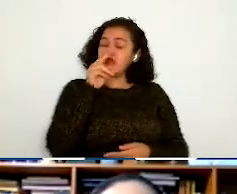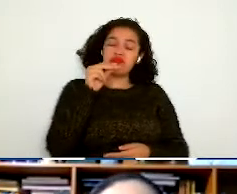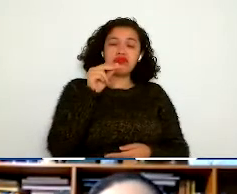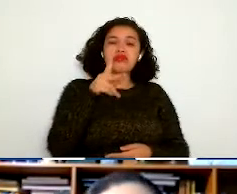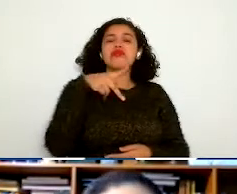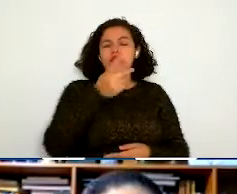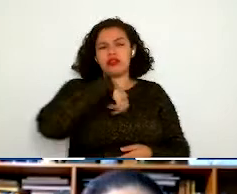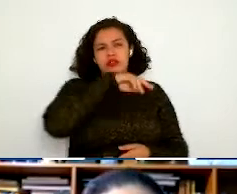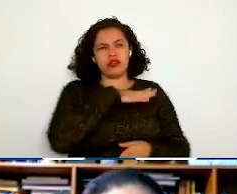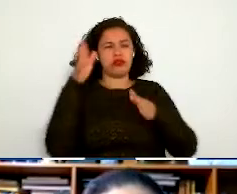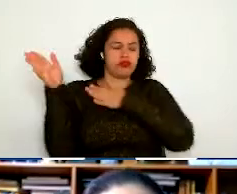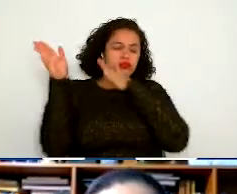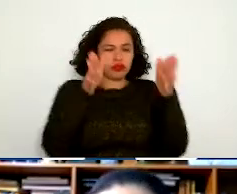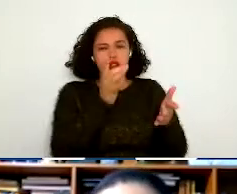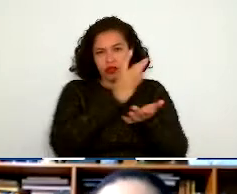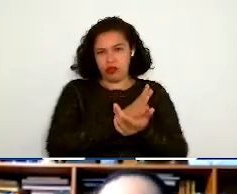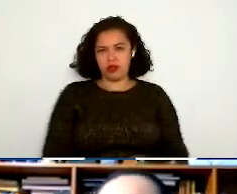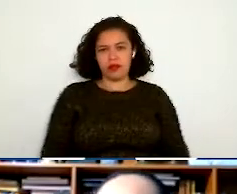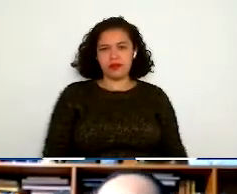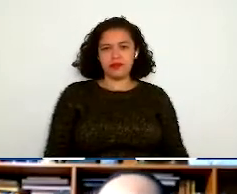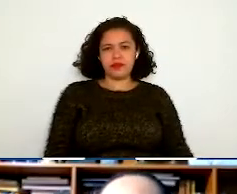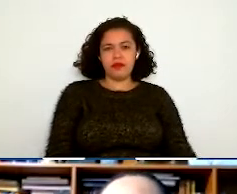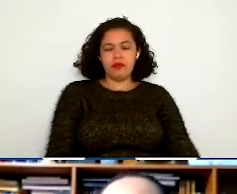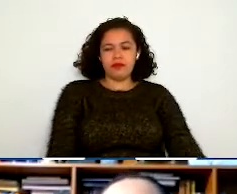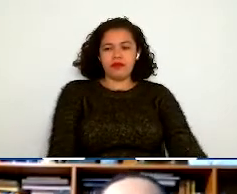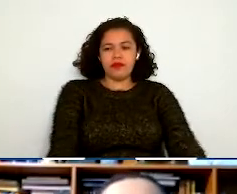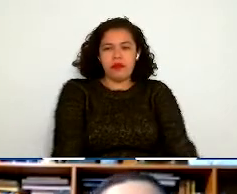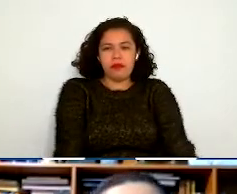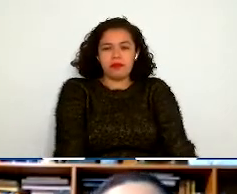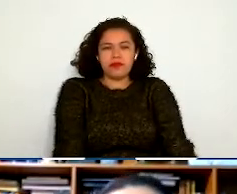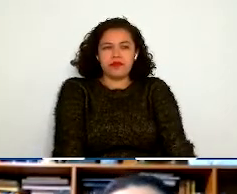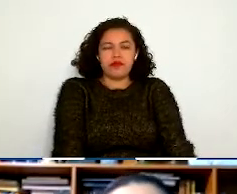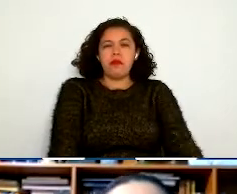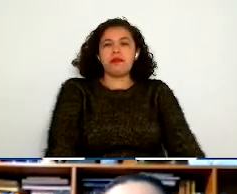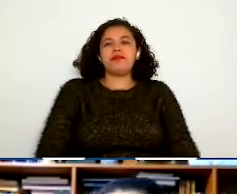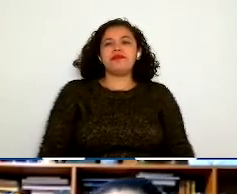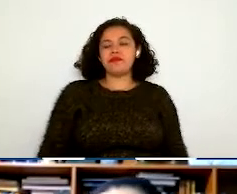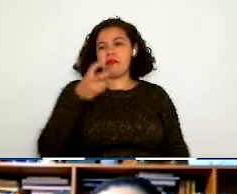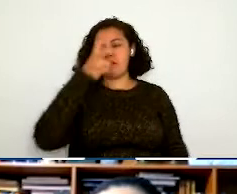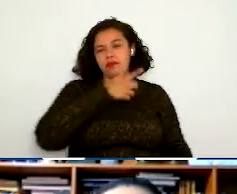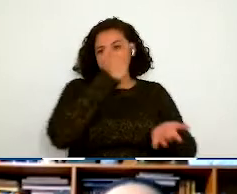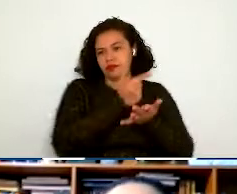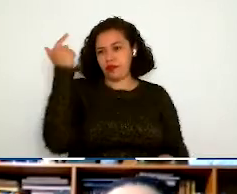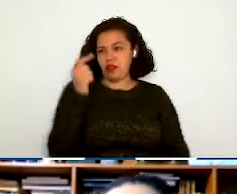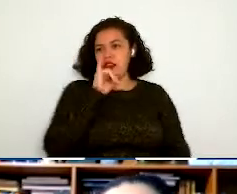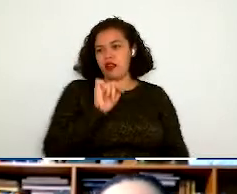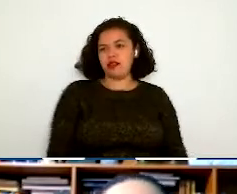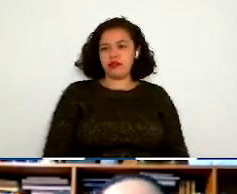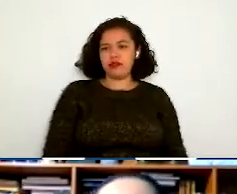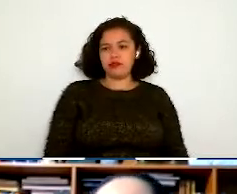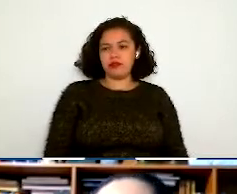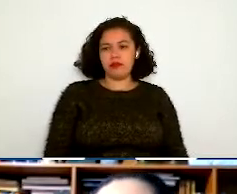nos enfocamos a ello. Ese sería lo grave, solamente mirar esa parte o